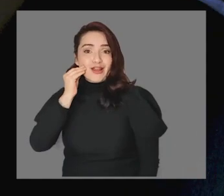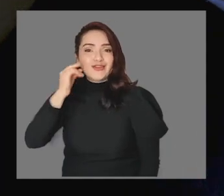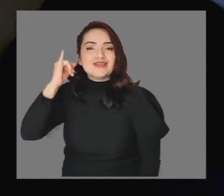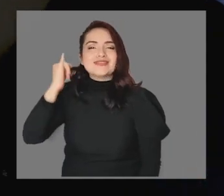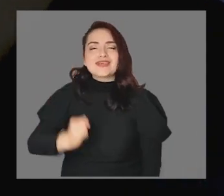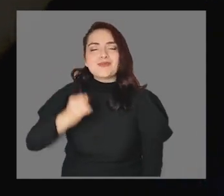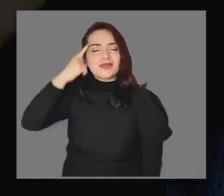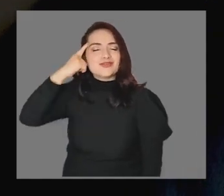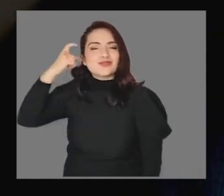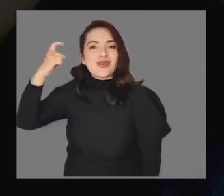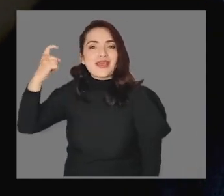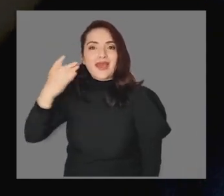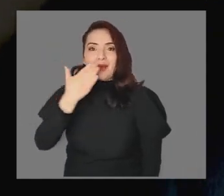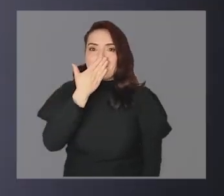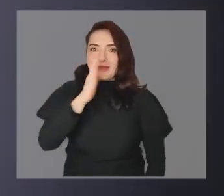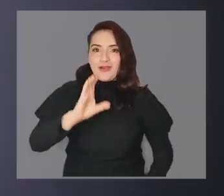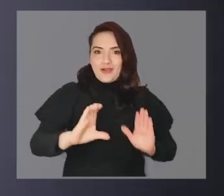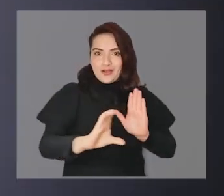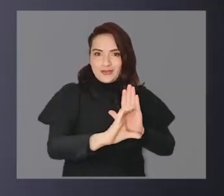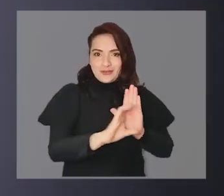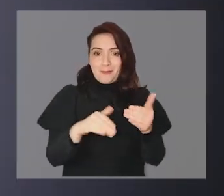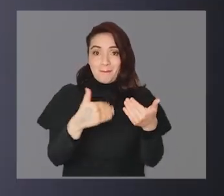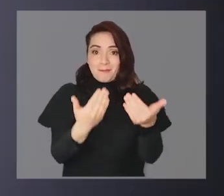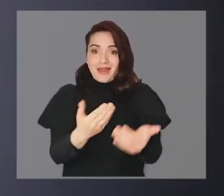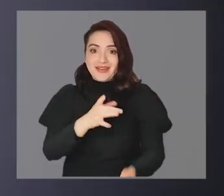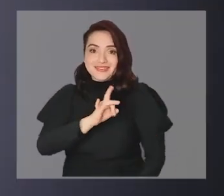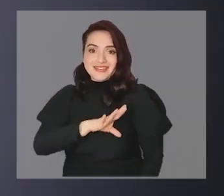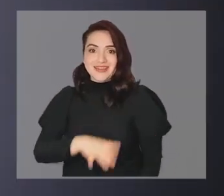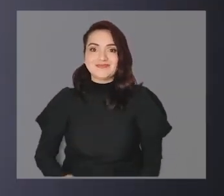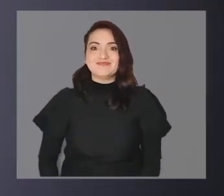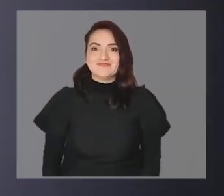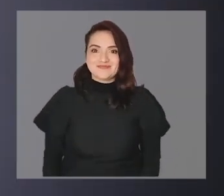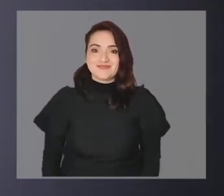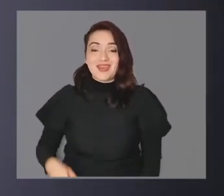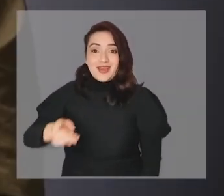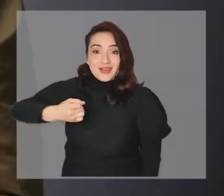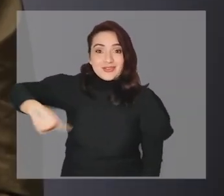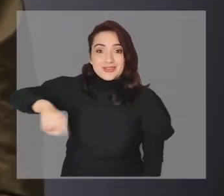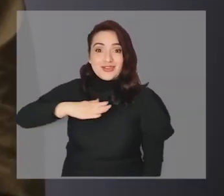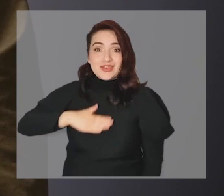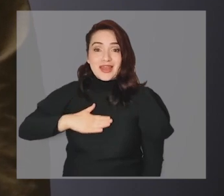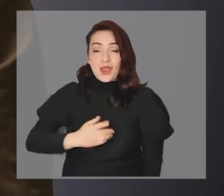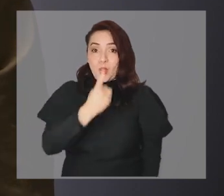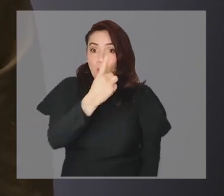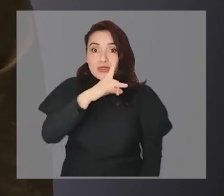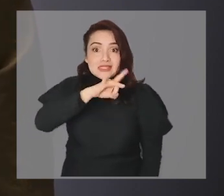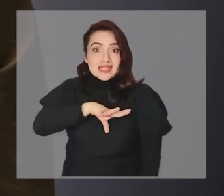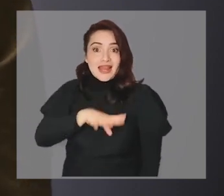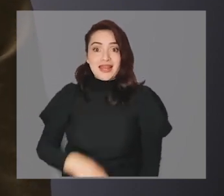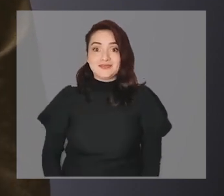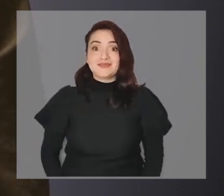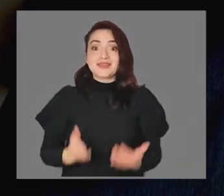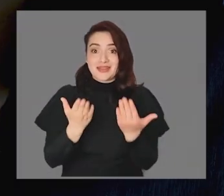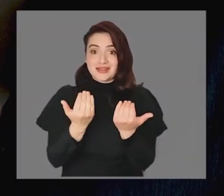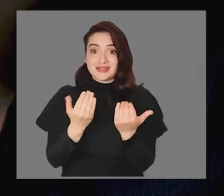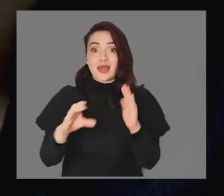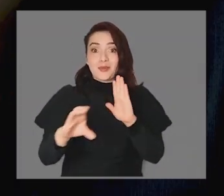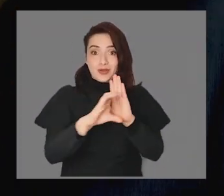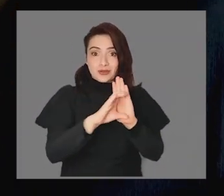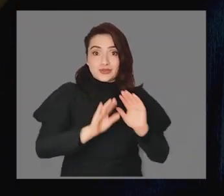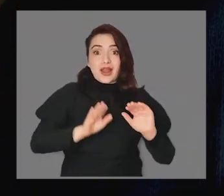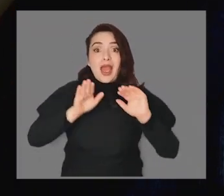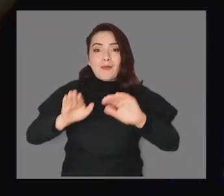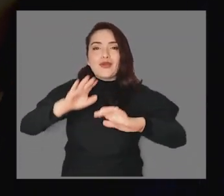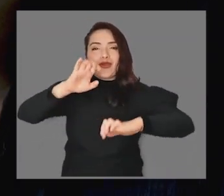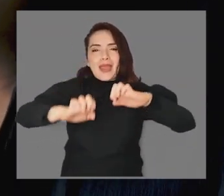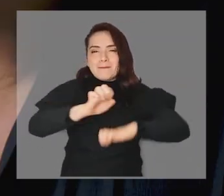padres y abuelos siempre soñaron con la mejor constitución para Chile. Queremos un solo Chile. Necesitamos